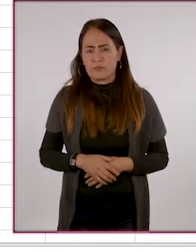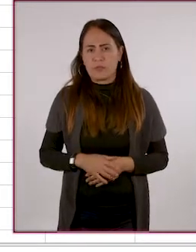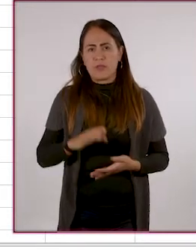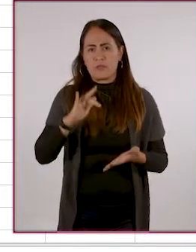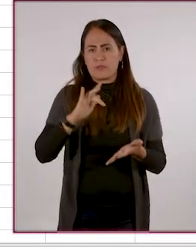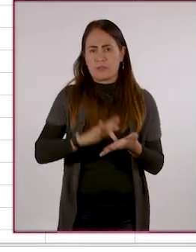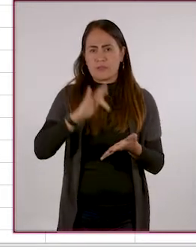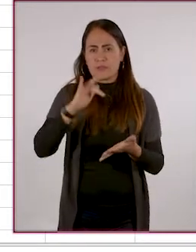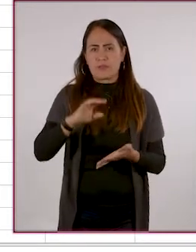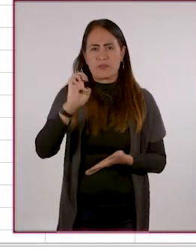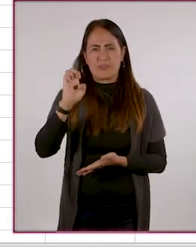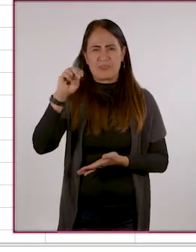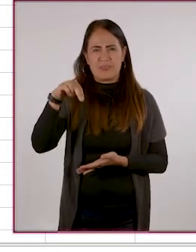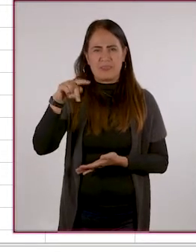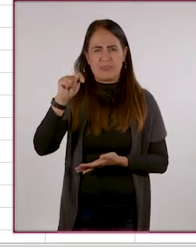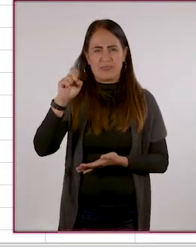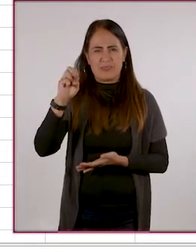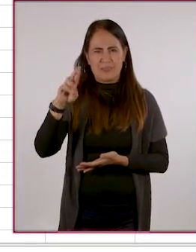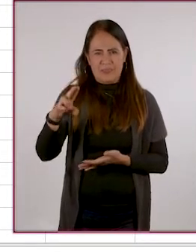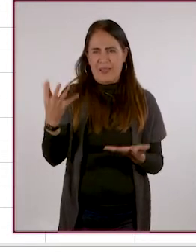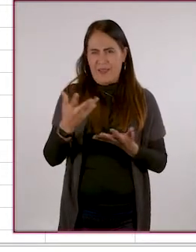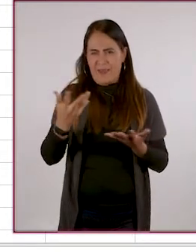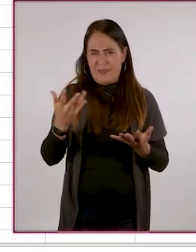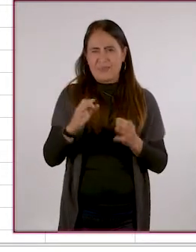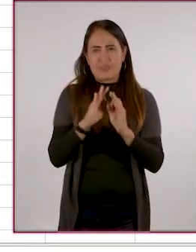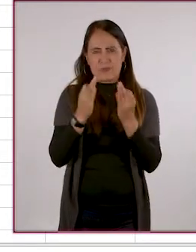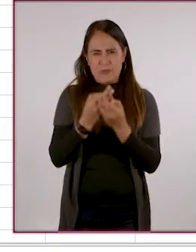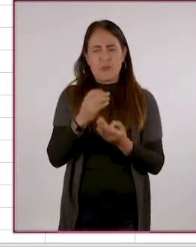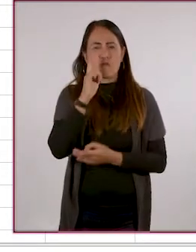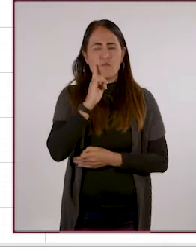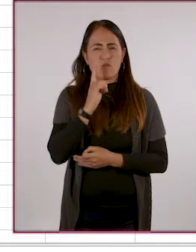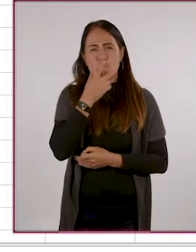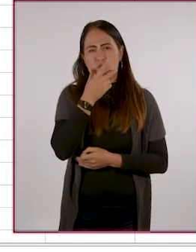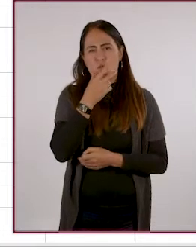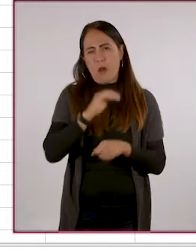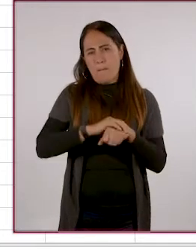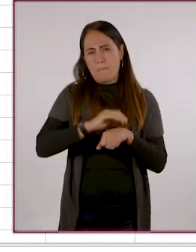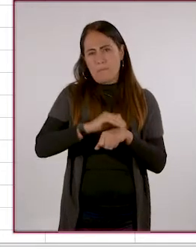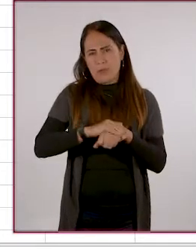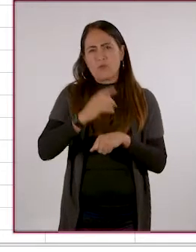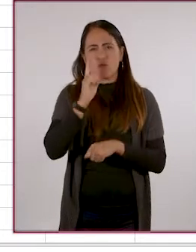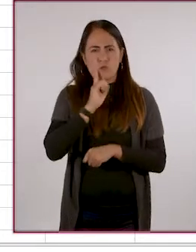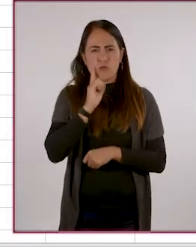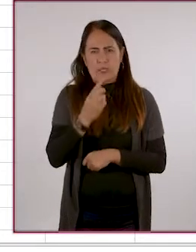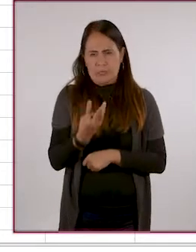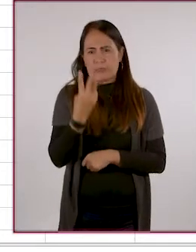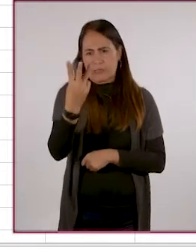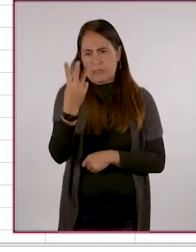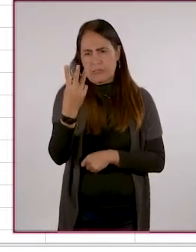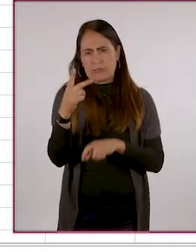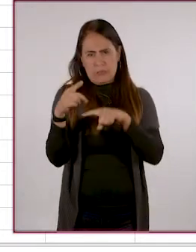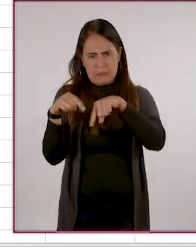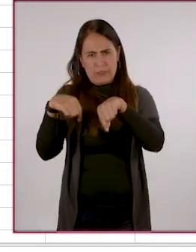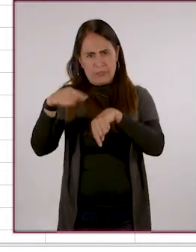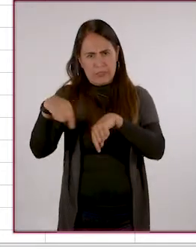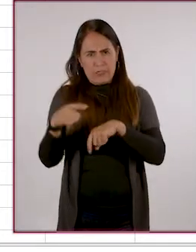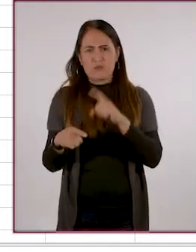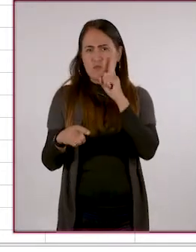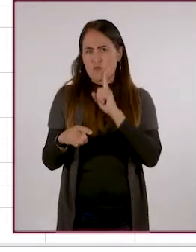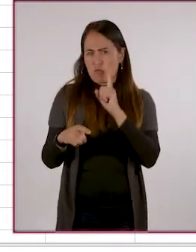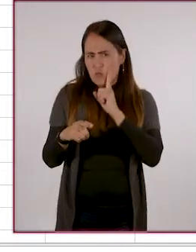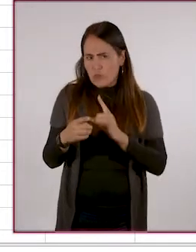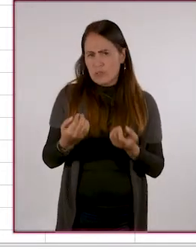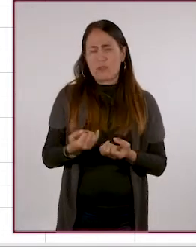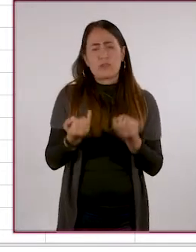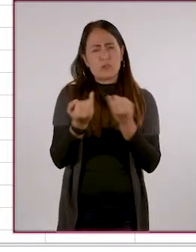Al darle Enter se va a ejecutar la función, ¿no? En este caso me está diciendo que hay 3 amigos que son de sexo femenino.